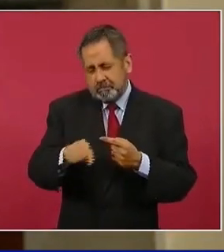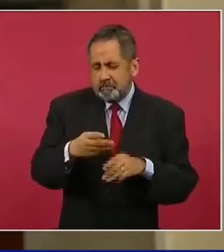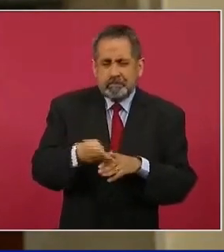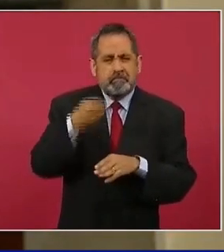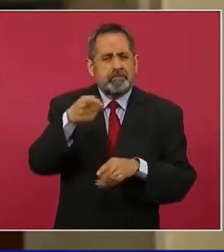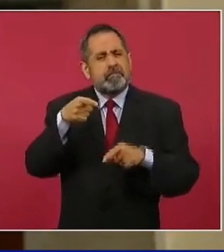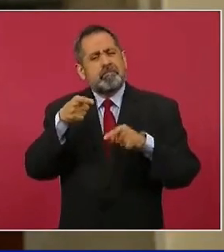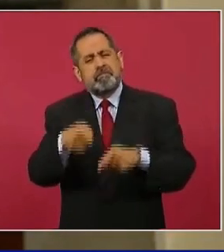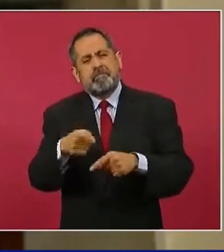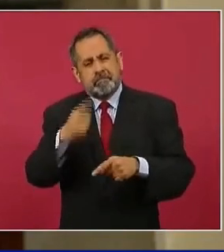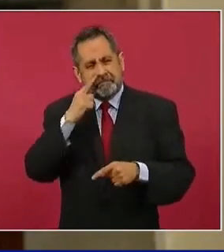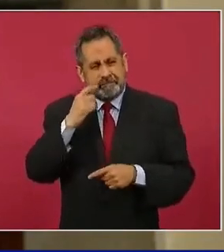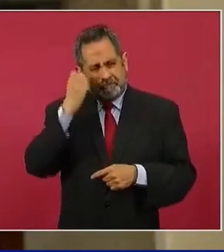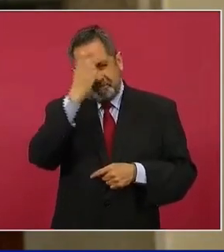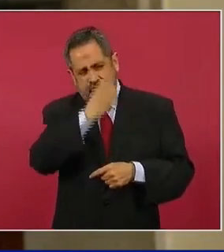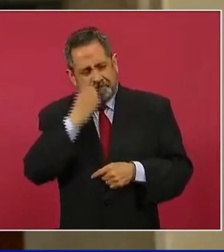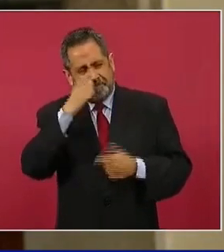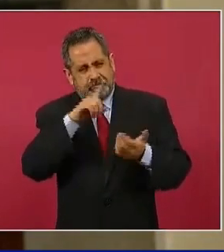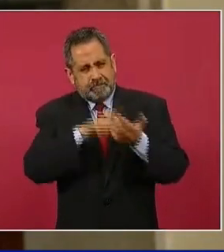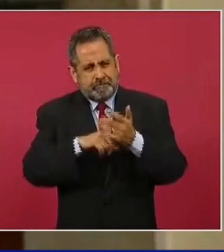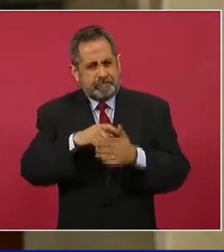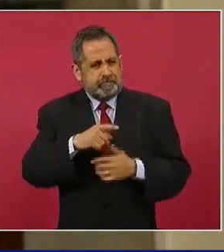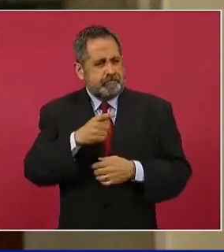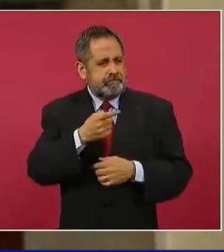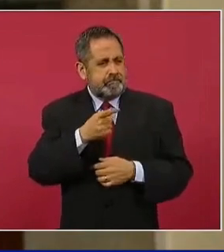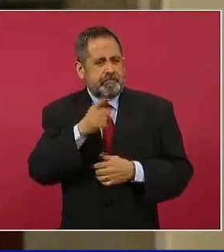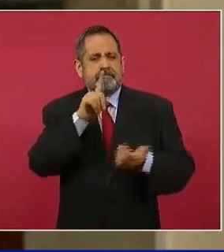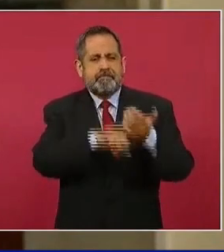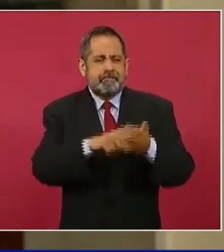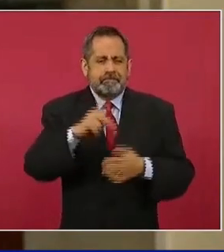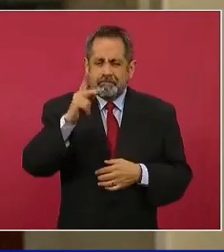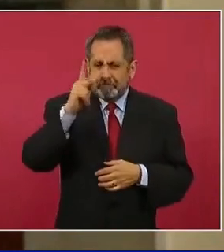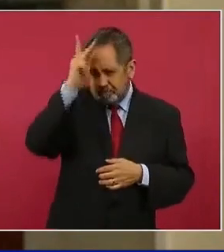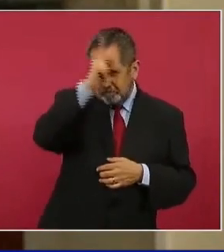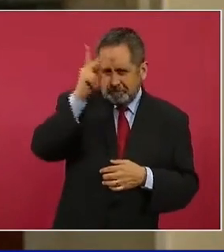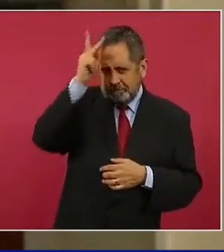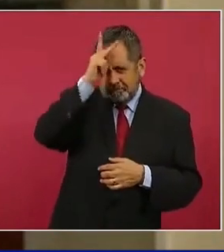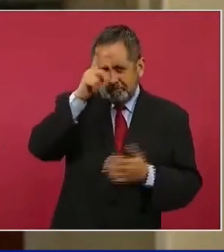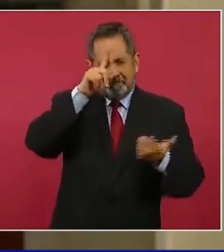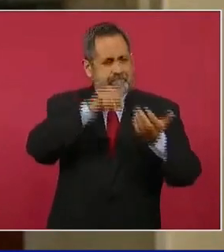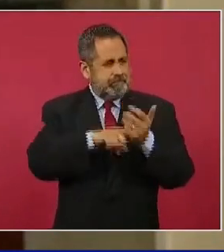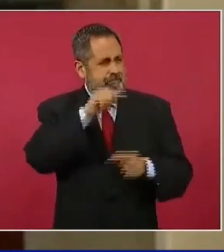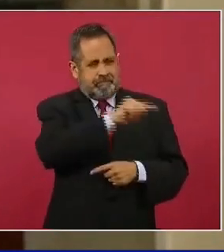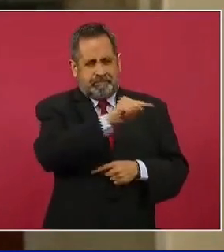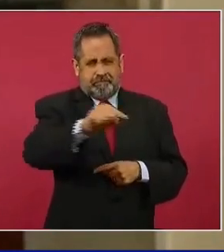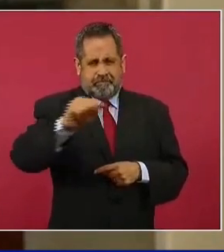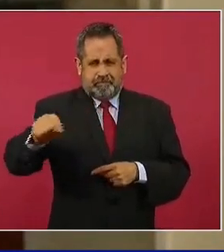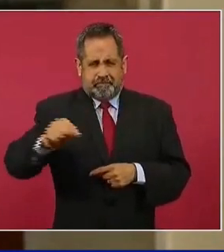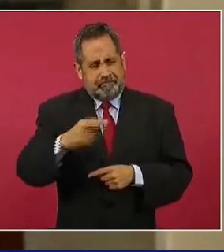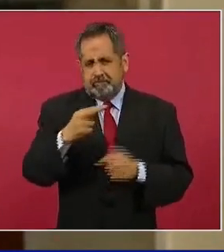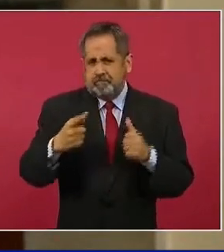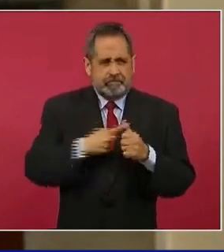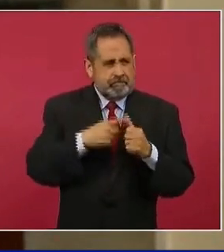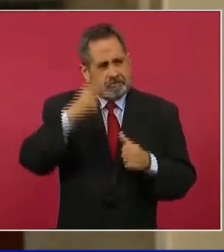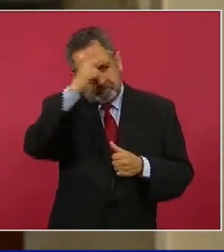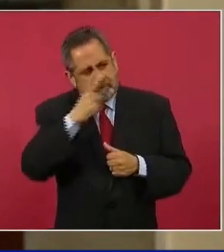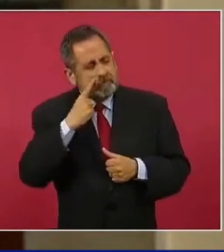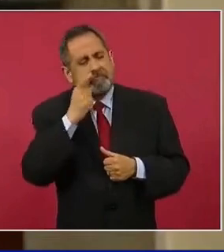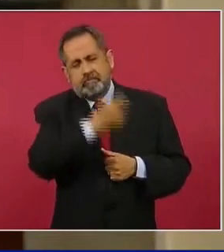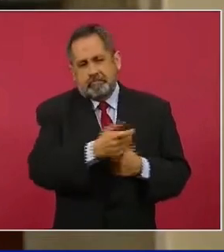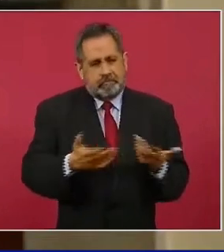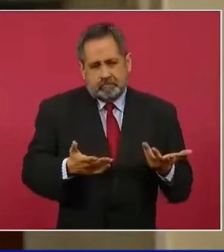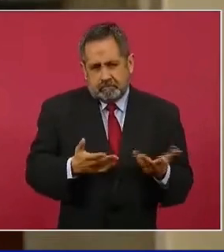énfasis para checar la salud emocional de cualquiera de los consejeros que lleguen y sobre